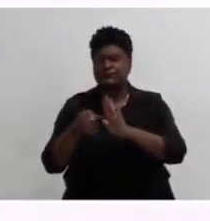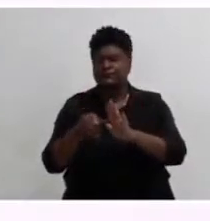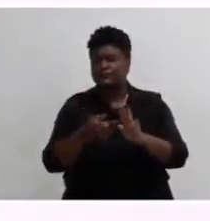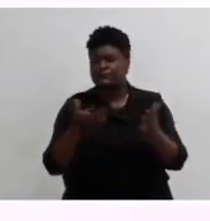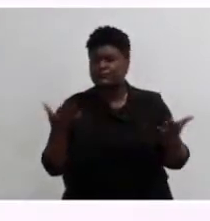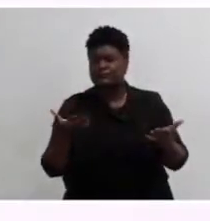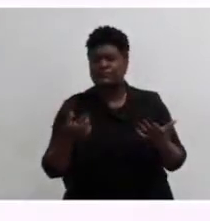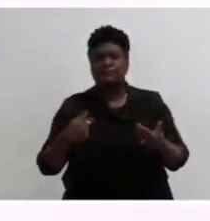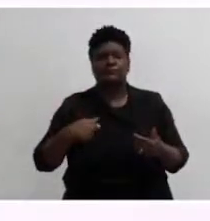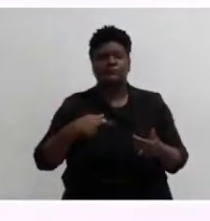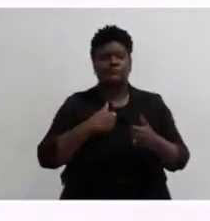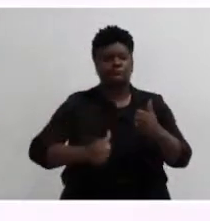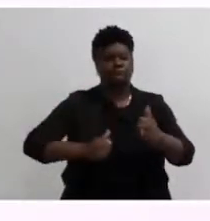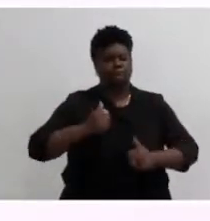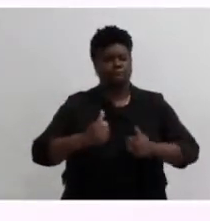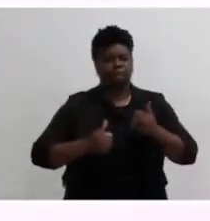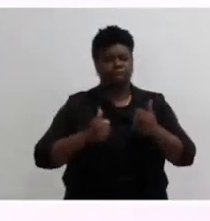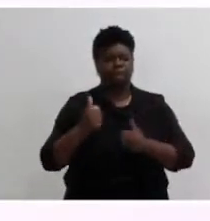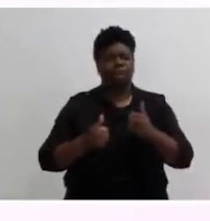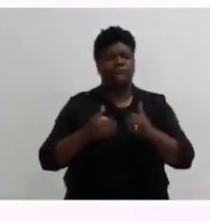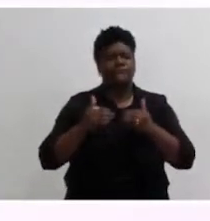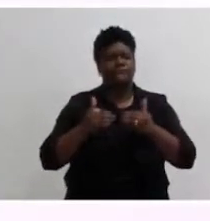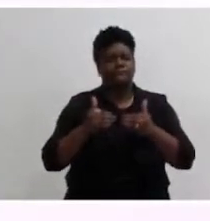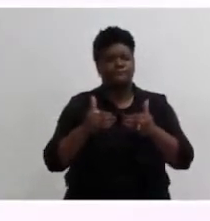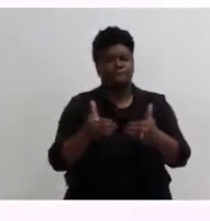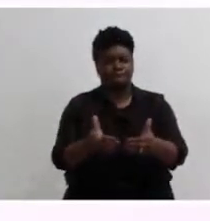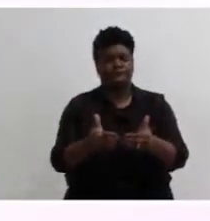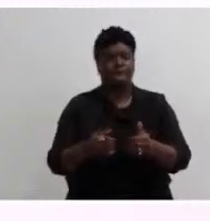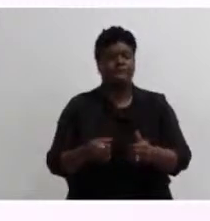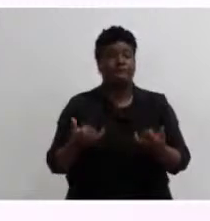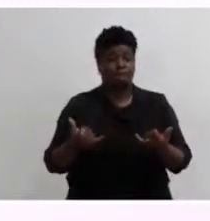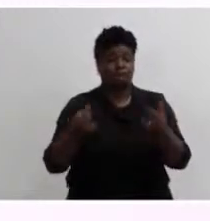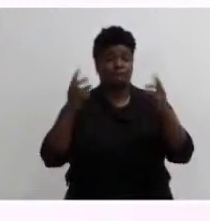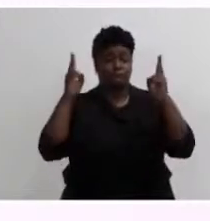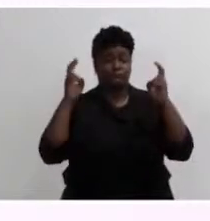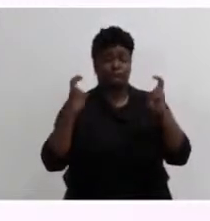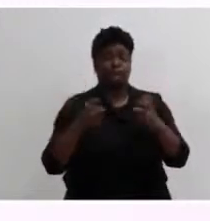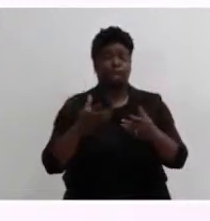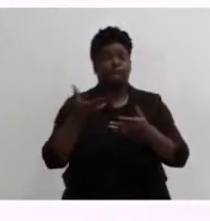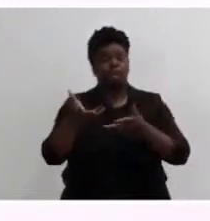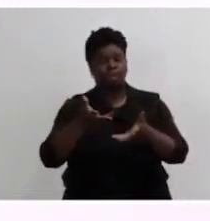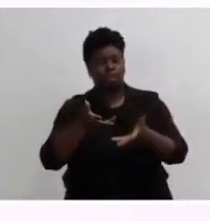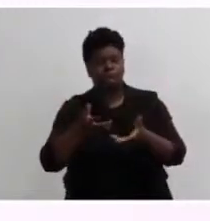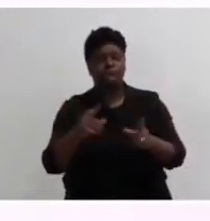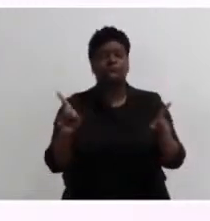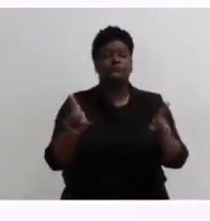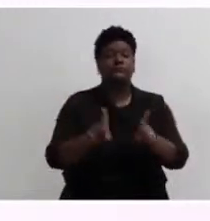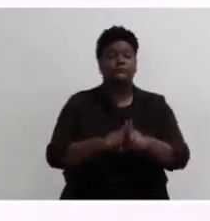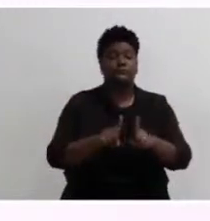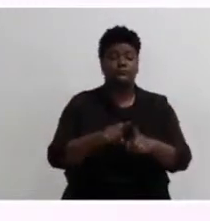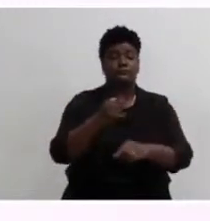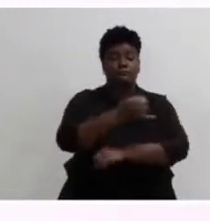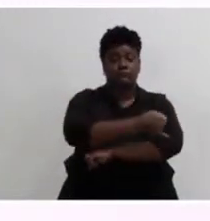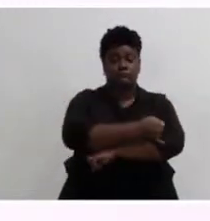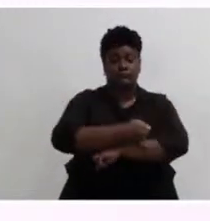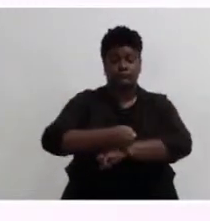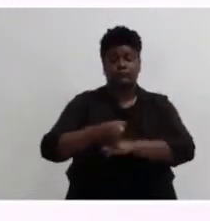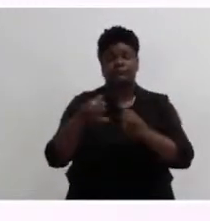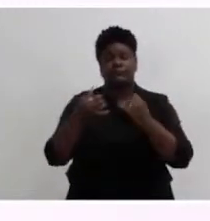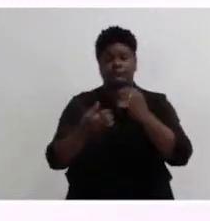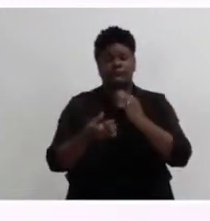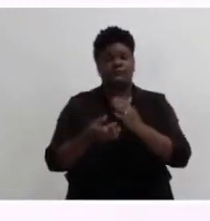miles de técnicos capacitados en los temas que trataremos hoy. Además de algunos ingenieros